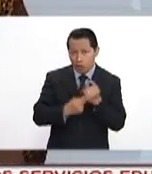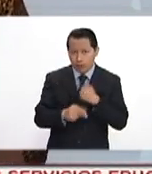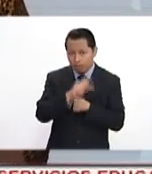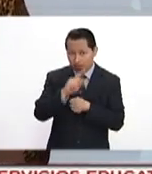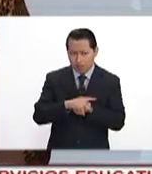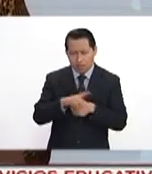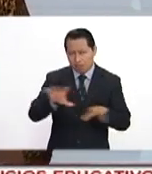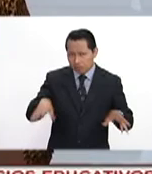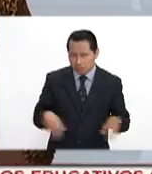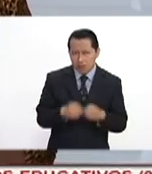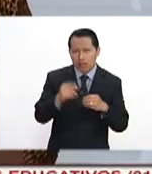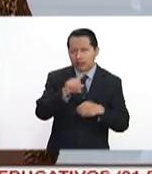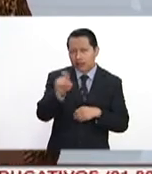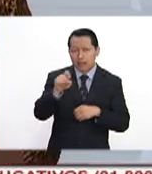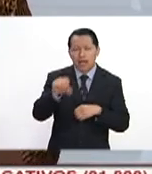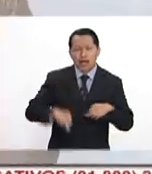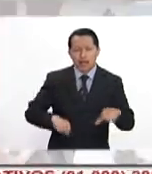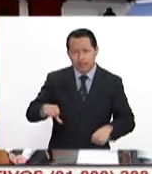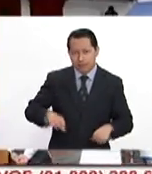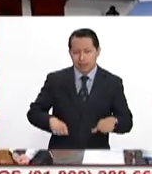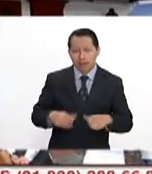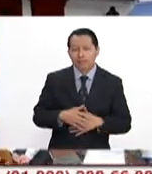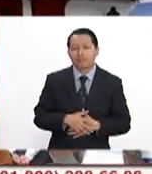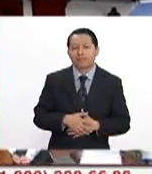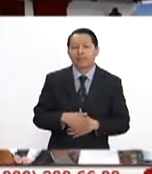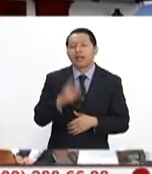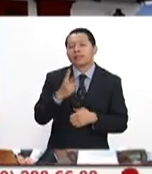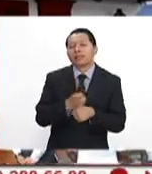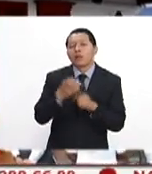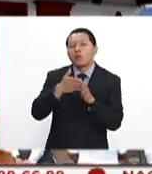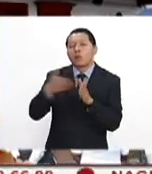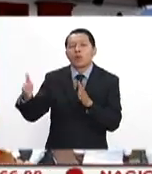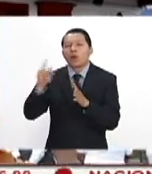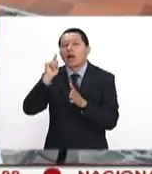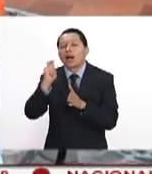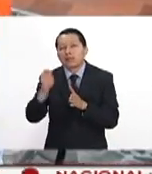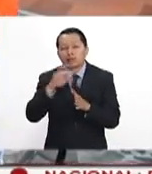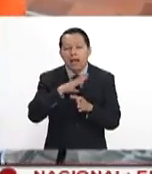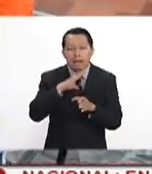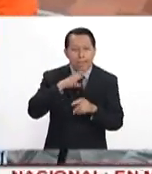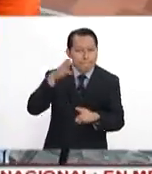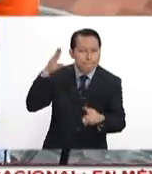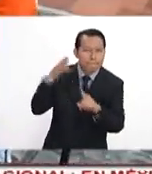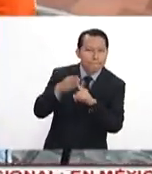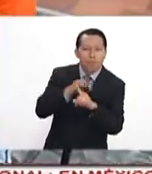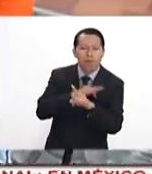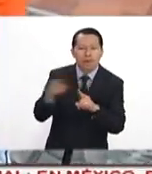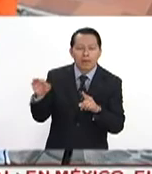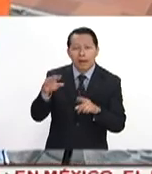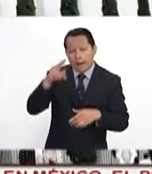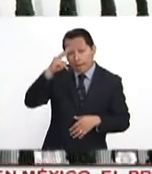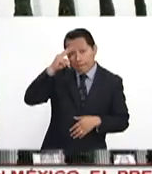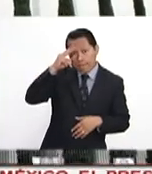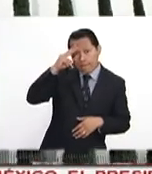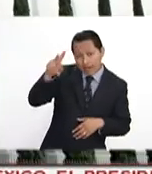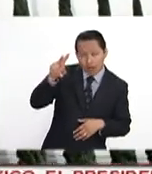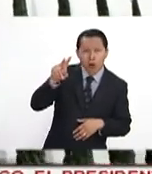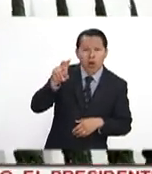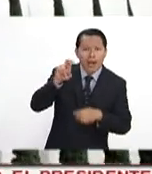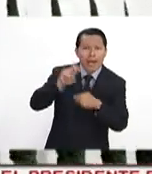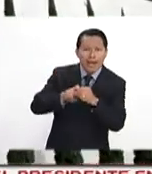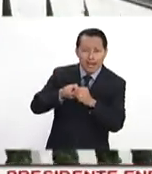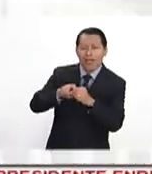100 actividades a lo largo de este año dual. La segunda estará encaminada en enfatizar la presencia de México en el